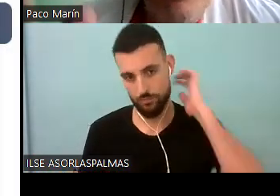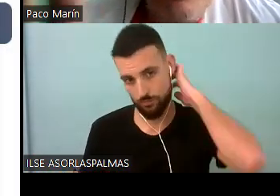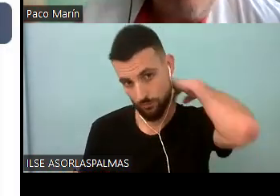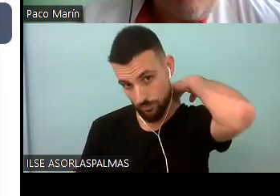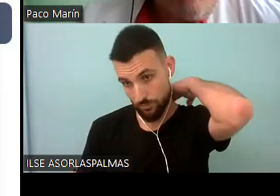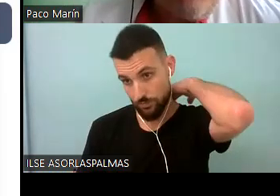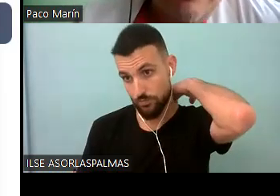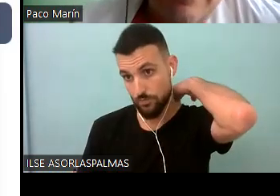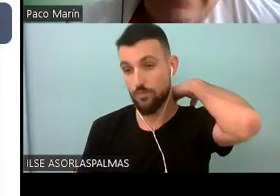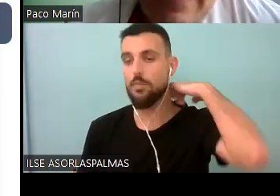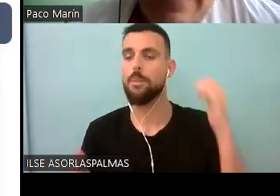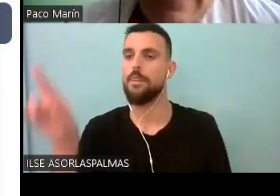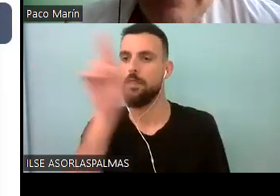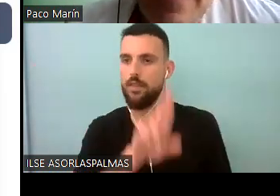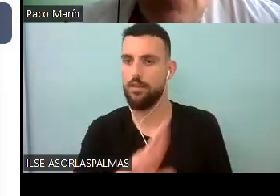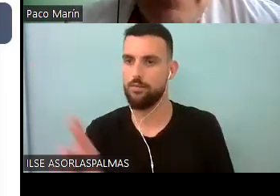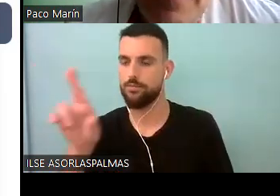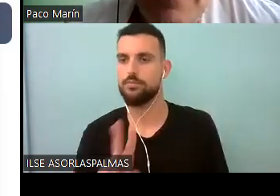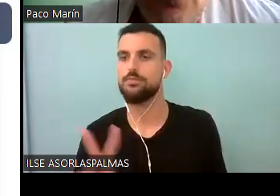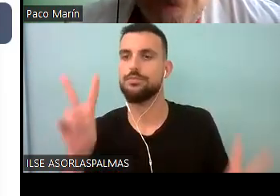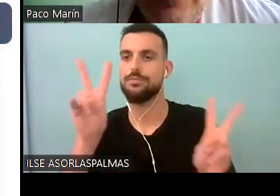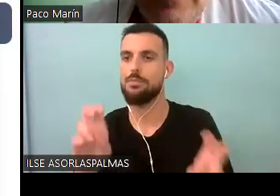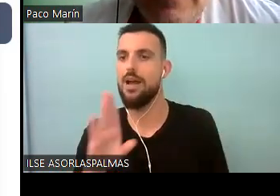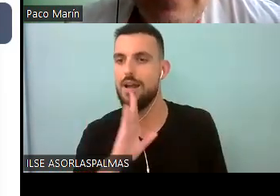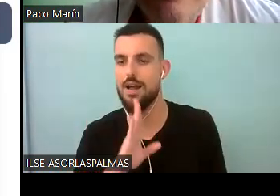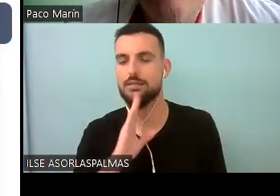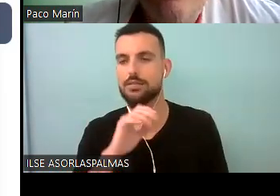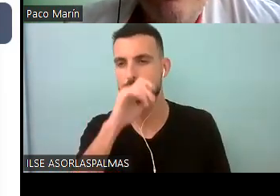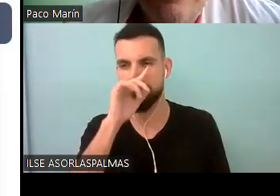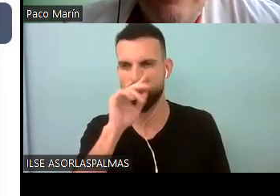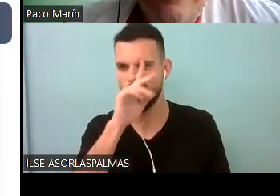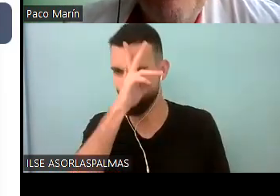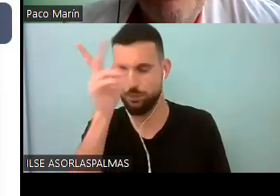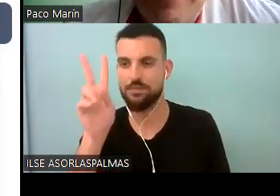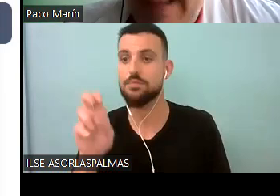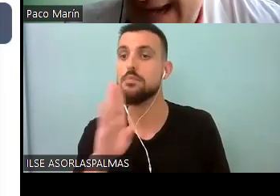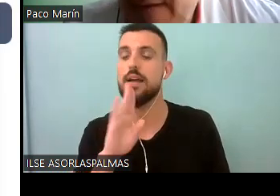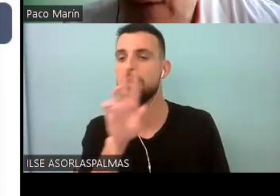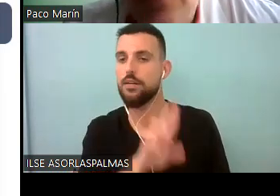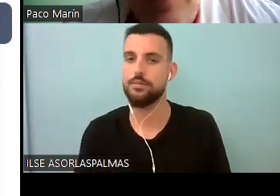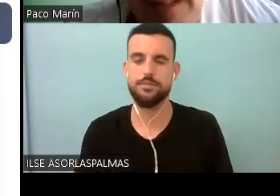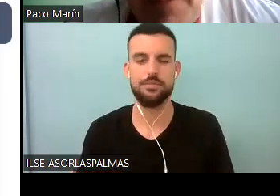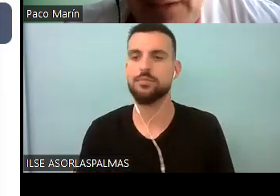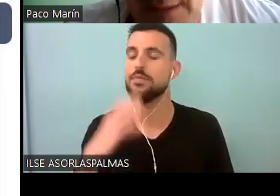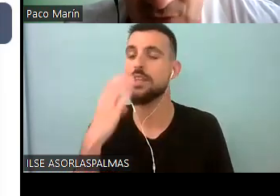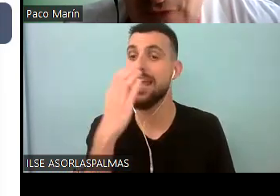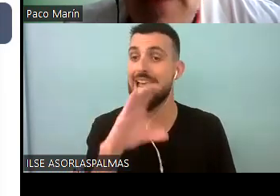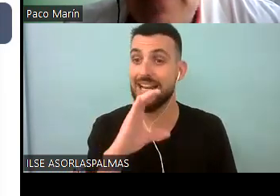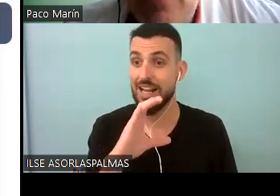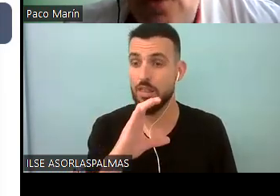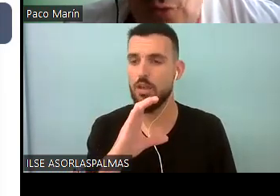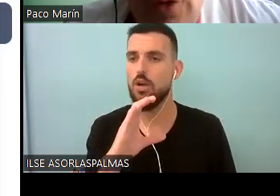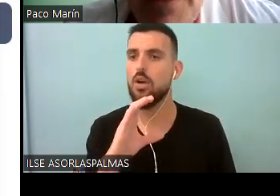Aquí volvemos a la idea que comentábamos antes. El calcio siempre es